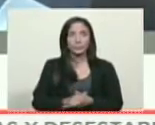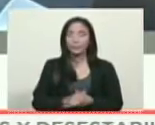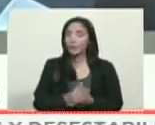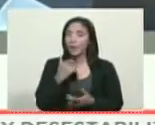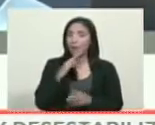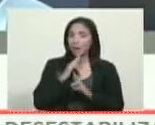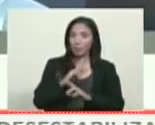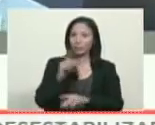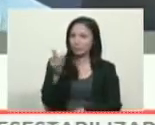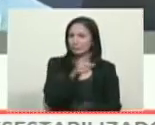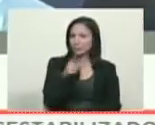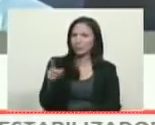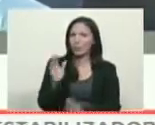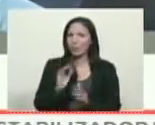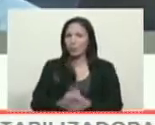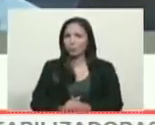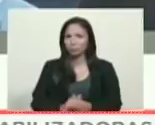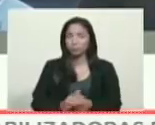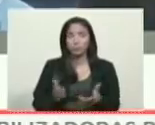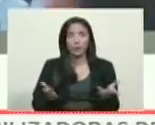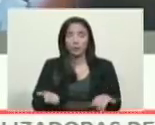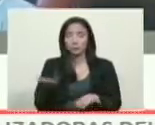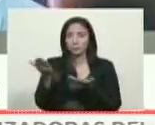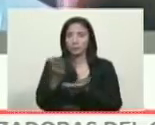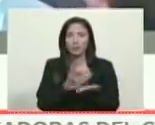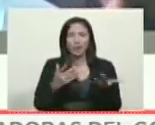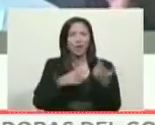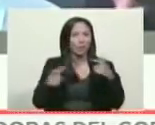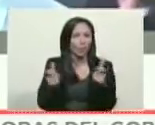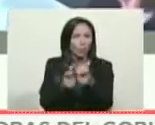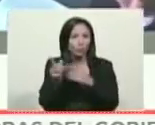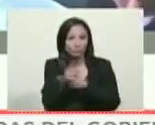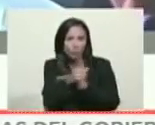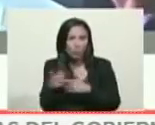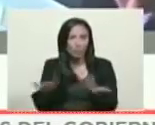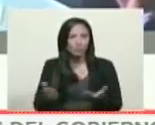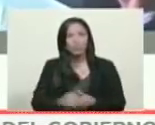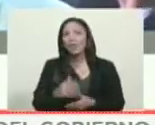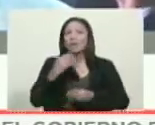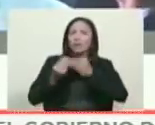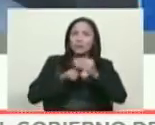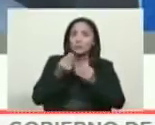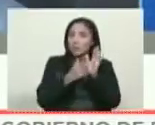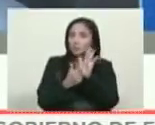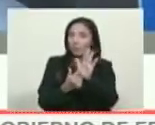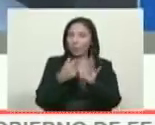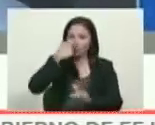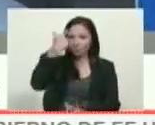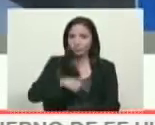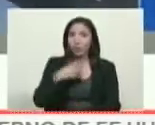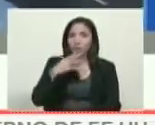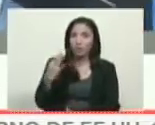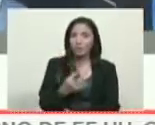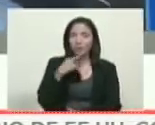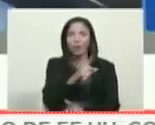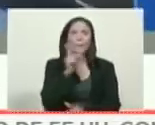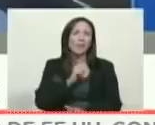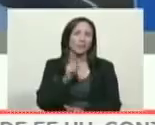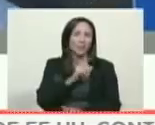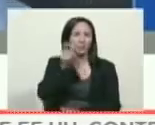¿Dijeron o no dijeron todo esto que yo estoy afirmando aquí? Aquí queda demostrado lo mentiroso que son